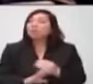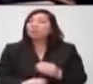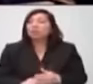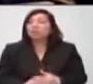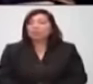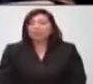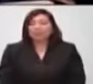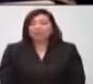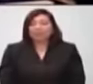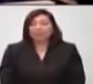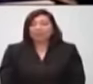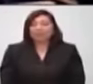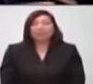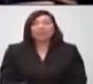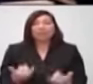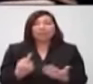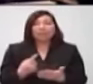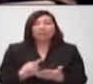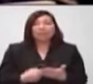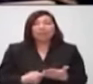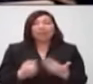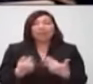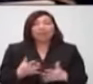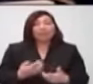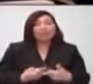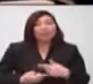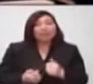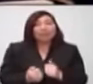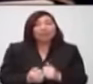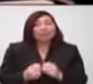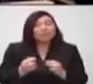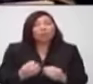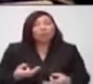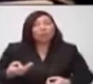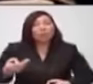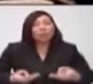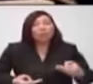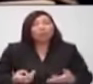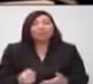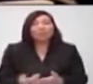próxima lámina, por favor. Es así que ya se han venido, con esa seguridad jurídica,